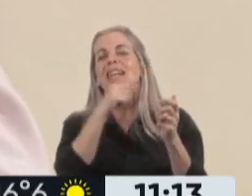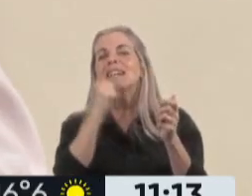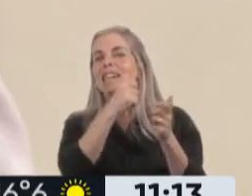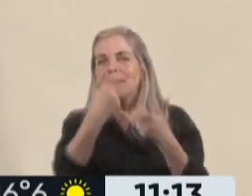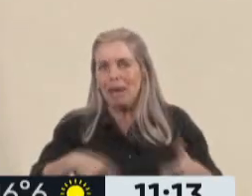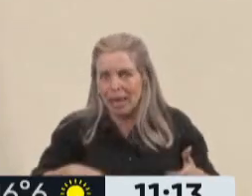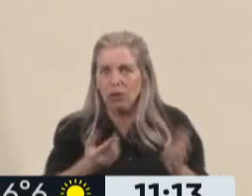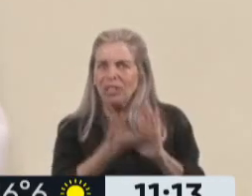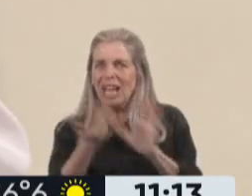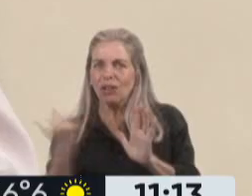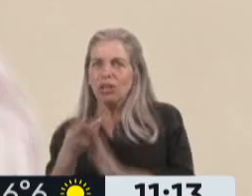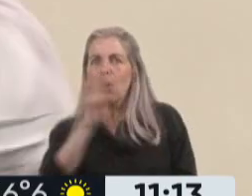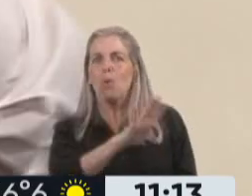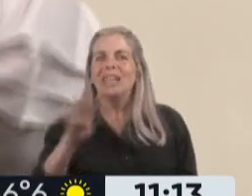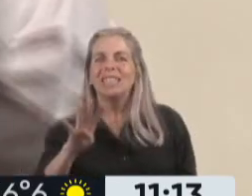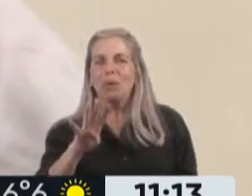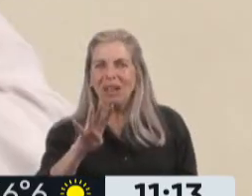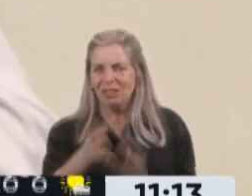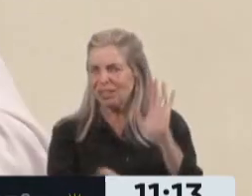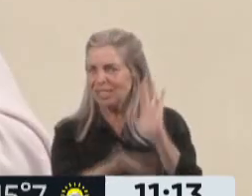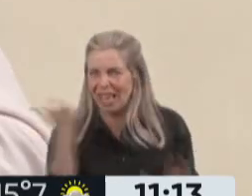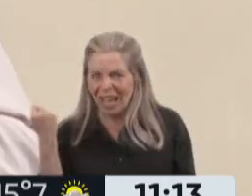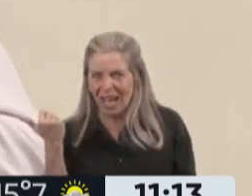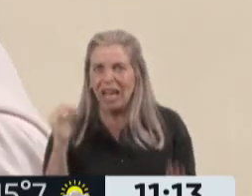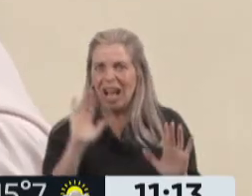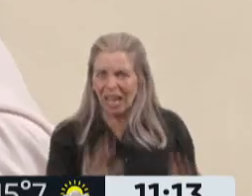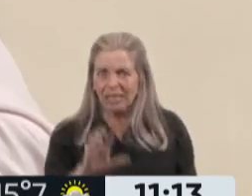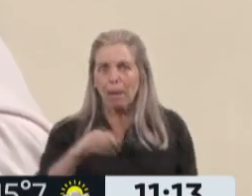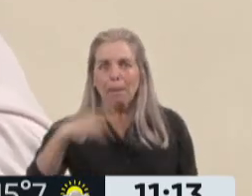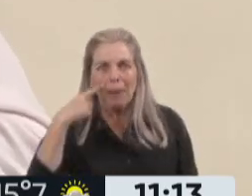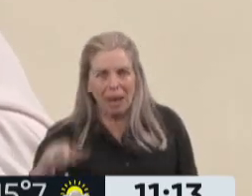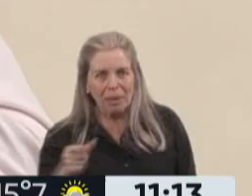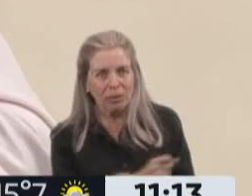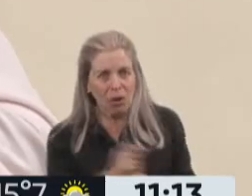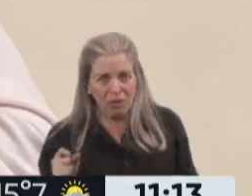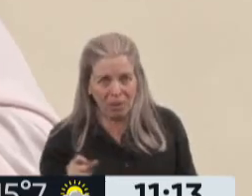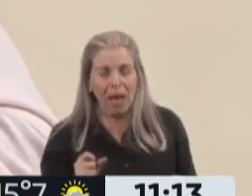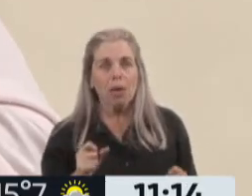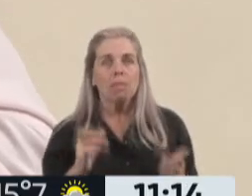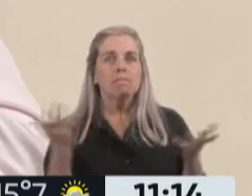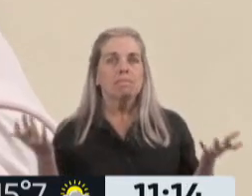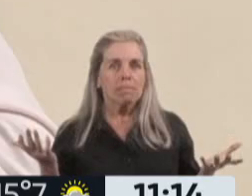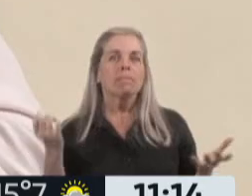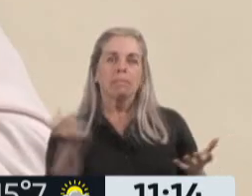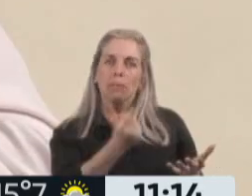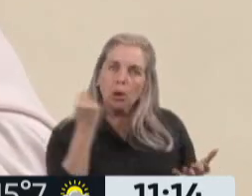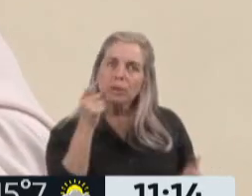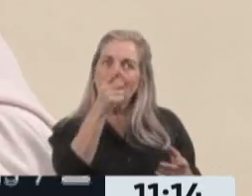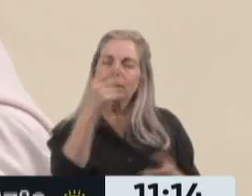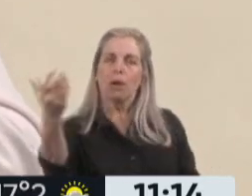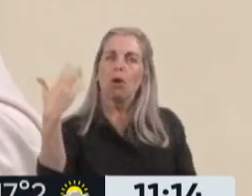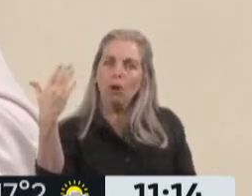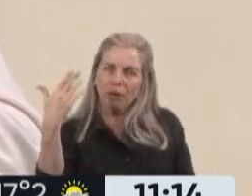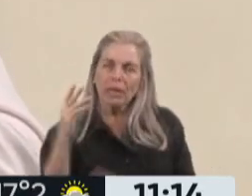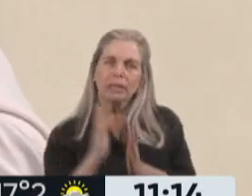100%. Entiendo que hubo alguna entrevista perdida por ahí del titular del PAMI, pero teniendo en cuenta la importancia de sus conferencias,